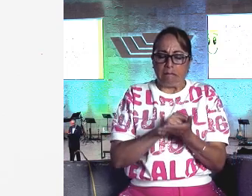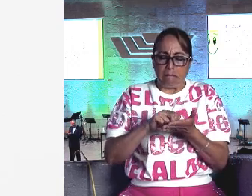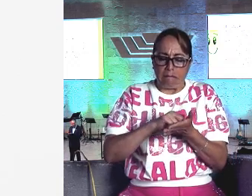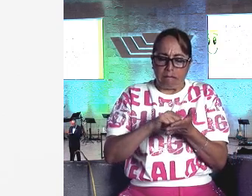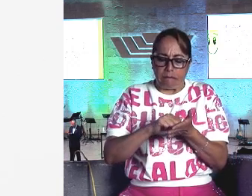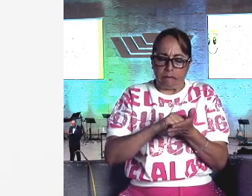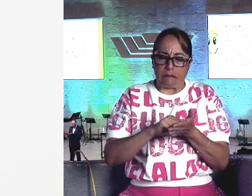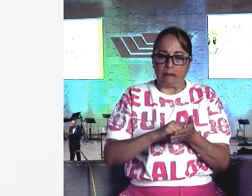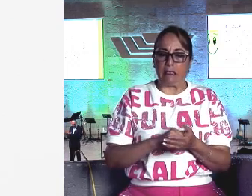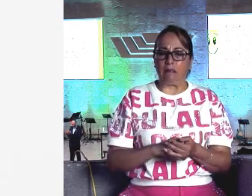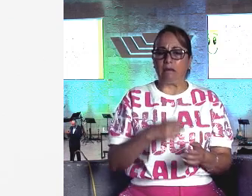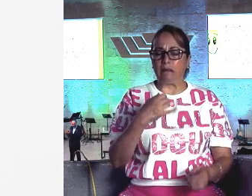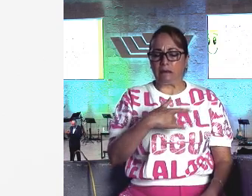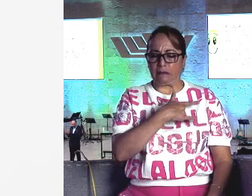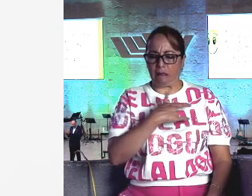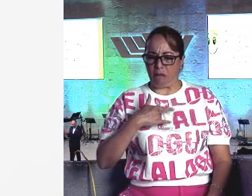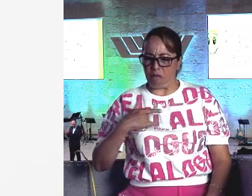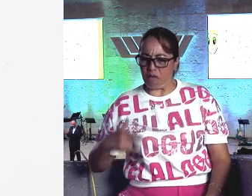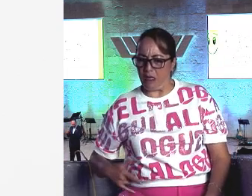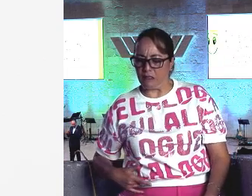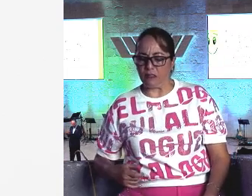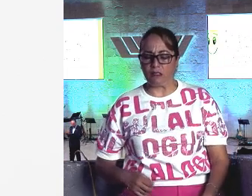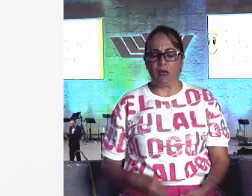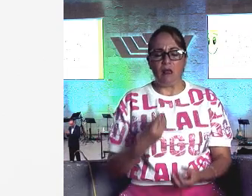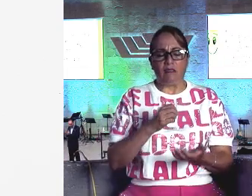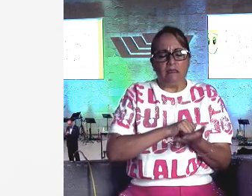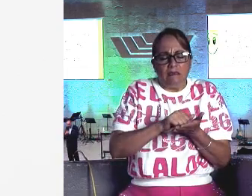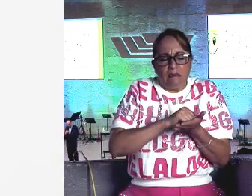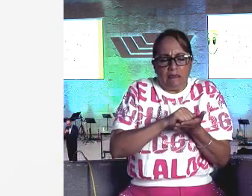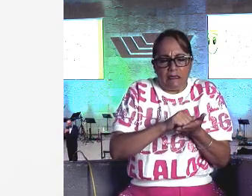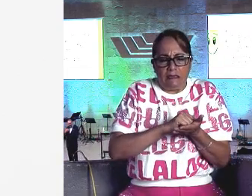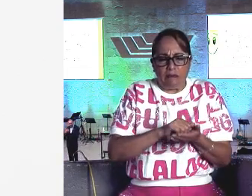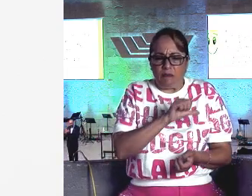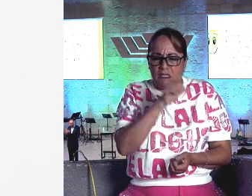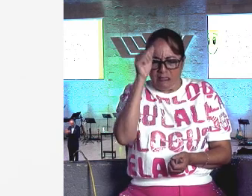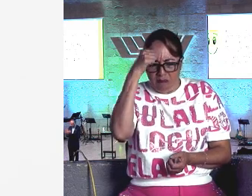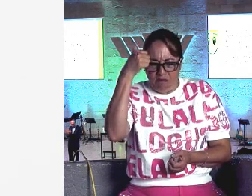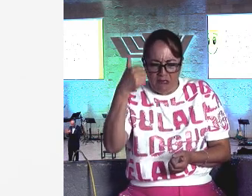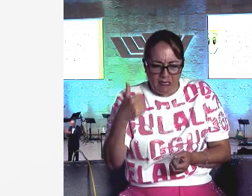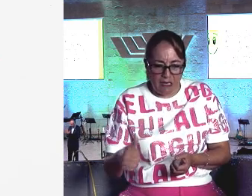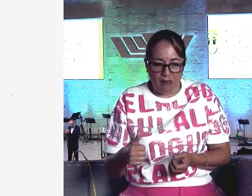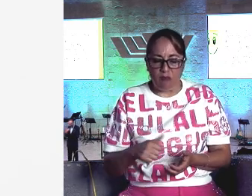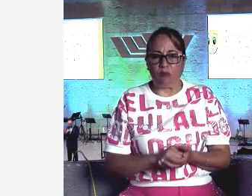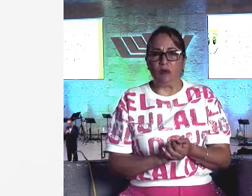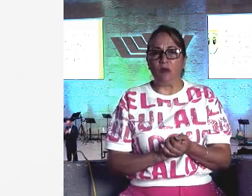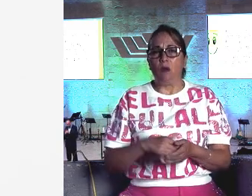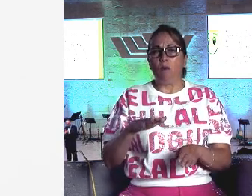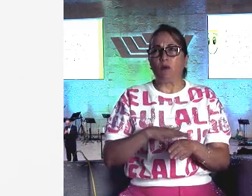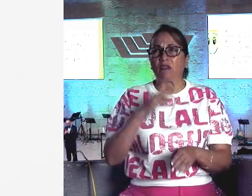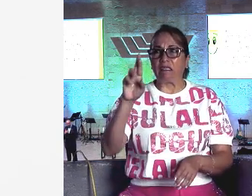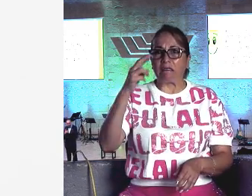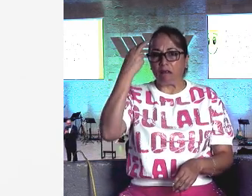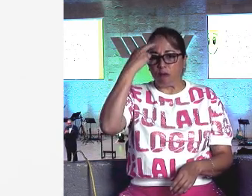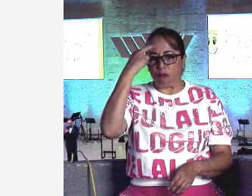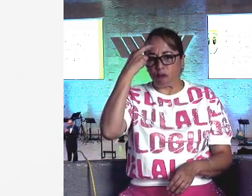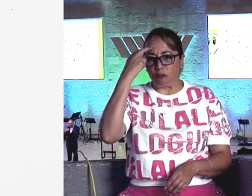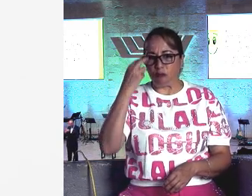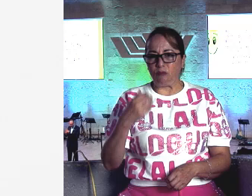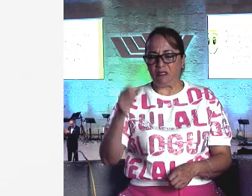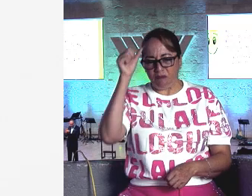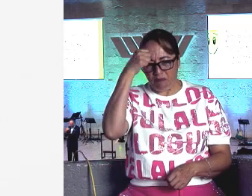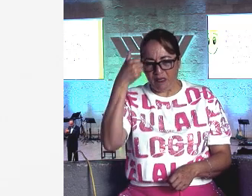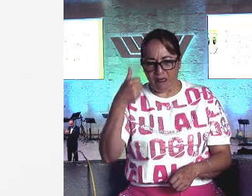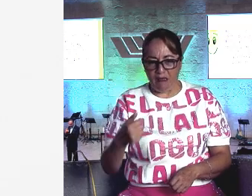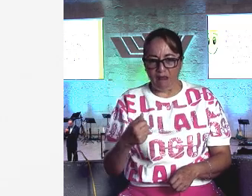mis pecados, lávame de la culpa hasta que quede limpio y purifícame de mis pecados, pues reconozco mis rebeliones,